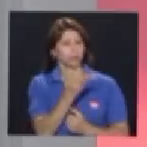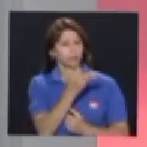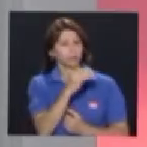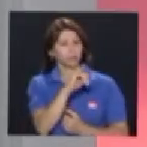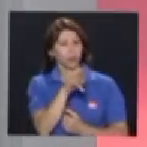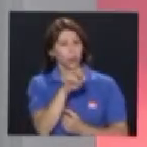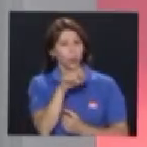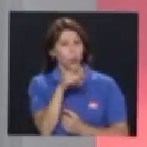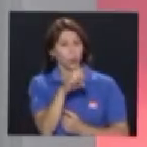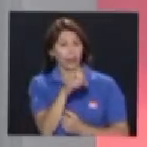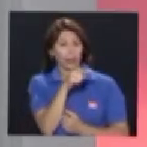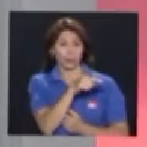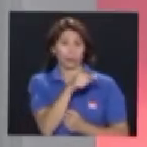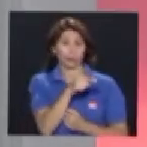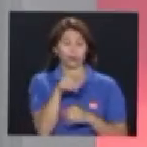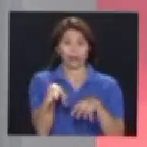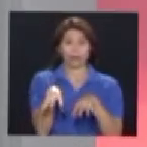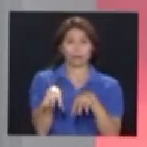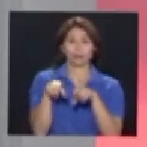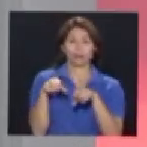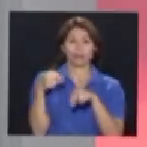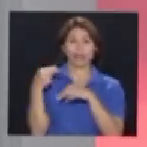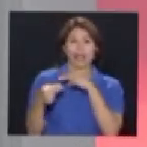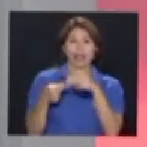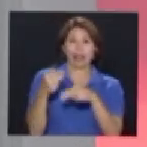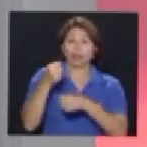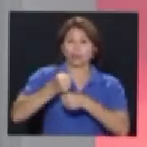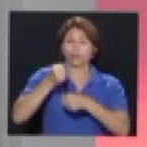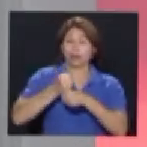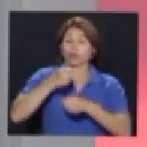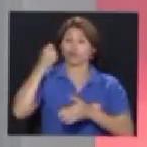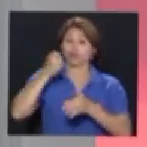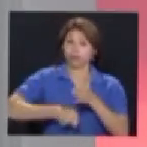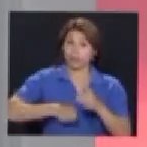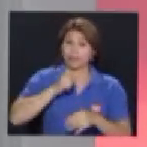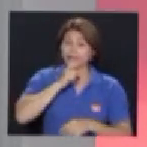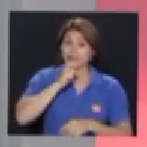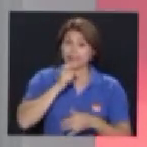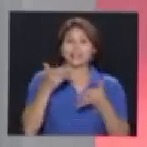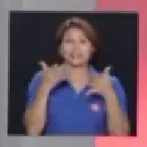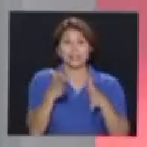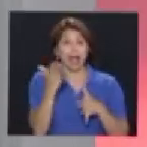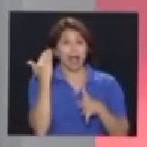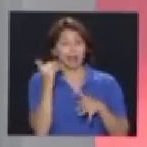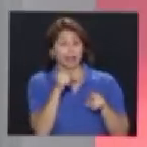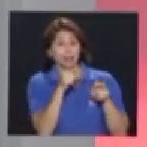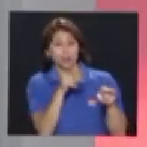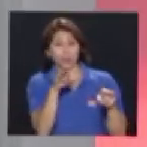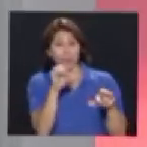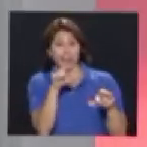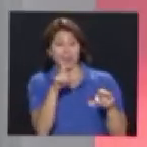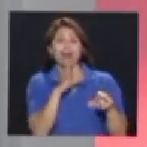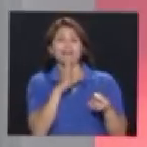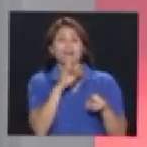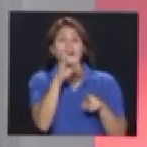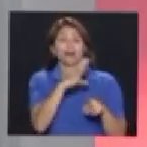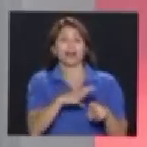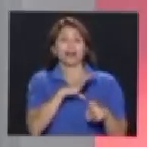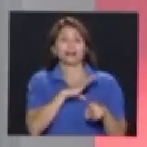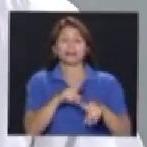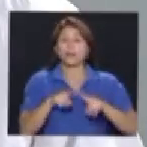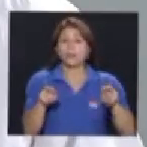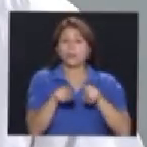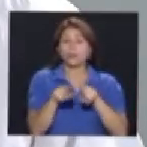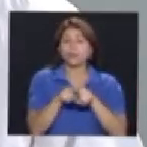usted hereda un fardo pesado. Ya don Miguel un poco hablaba de una característica, pero además yo quería